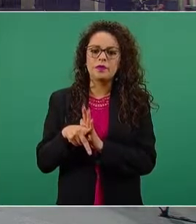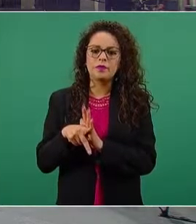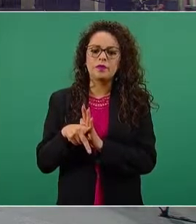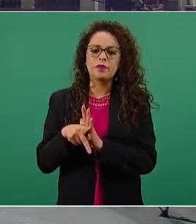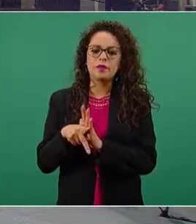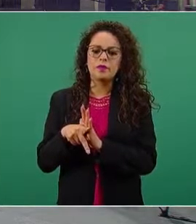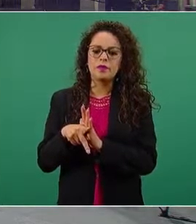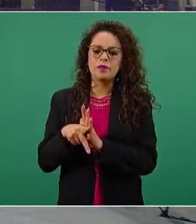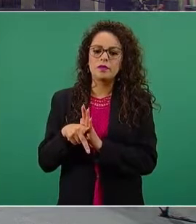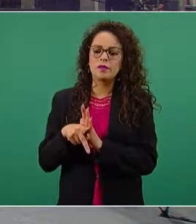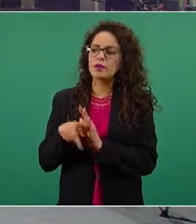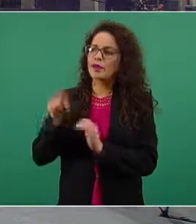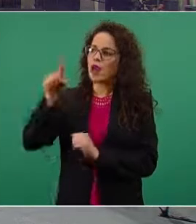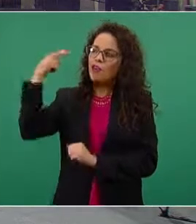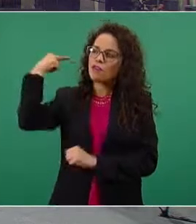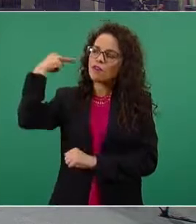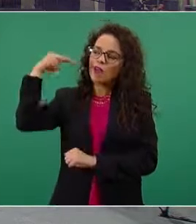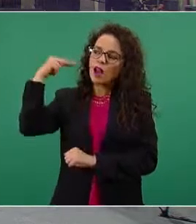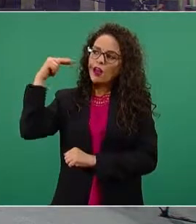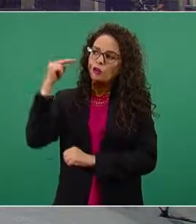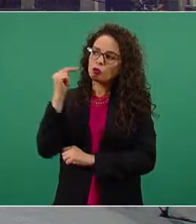el norte de Veracruz,